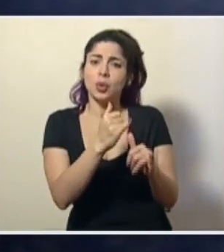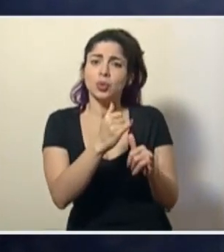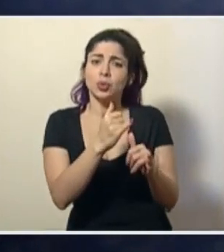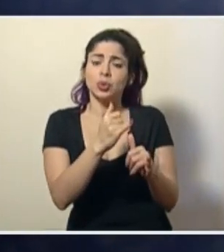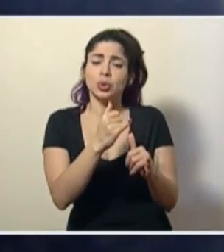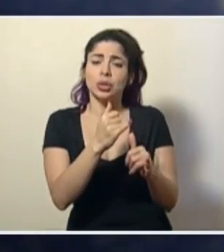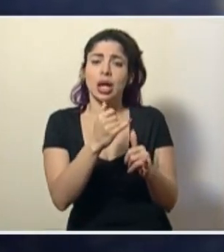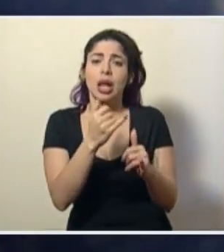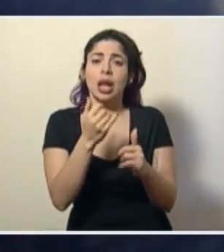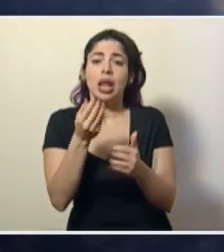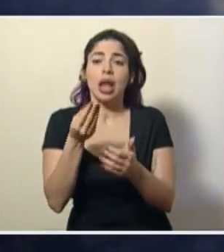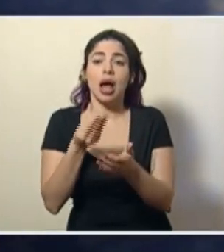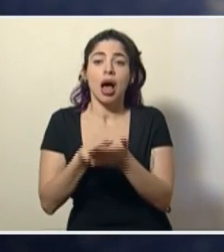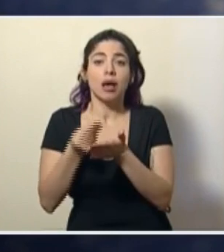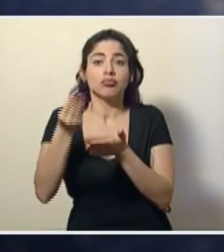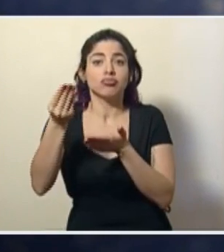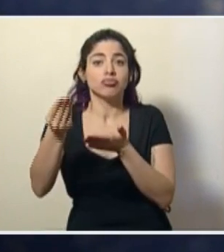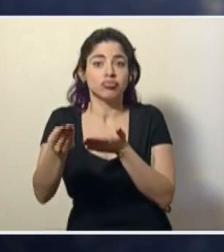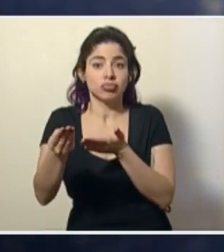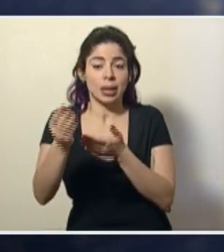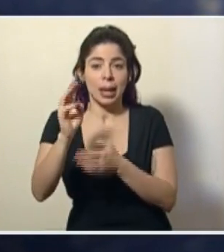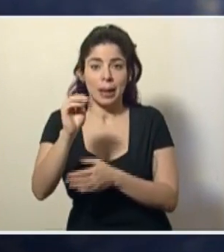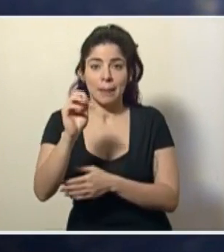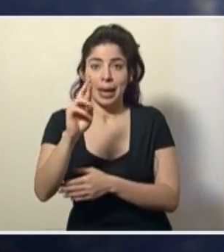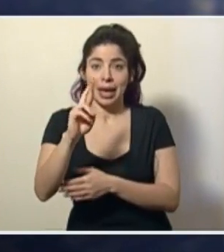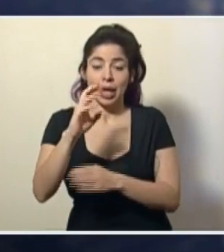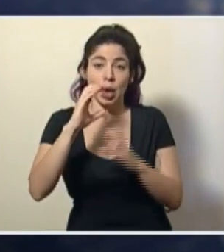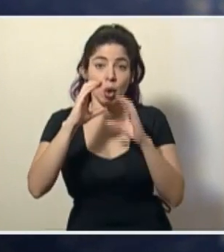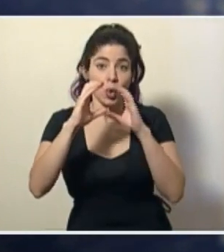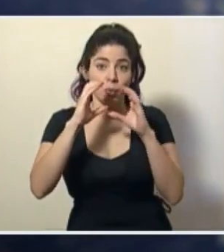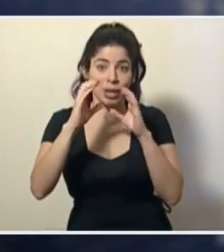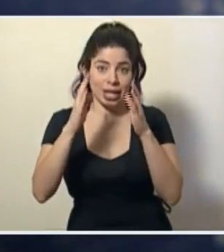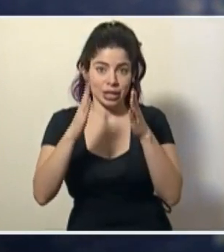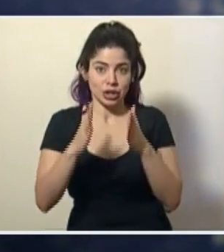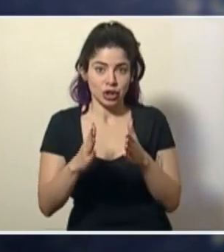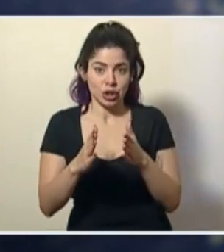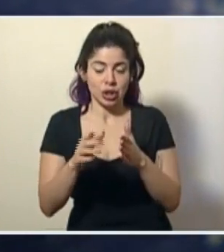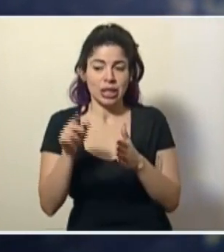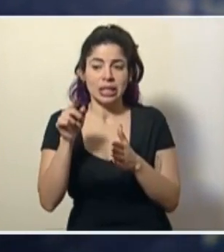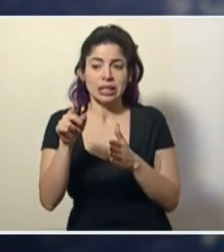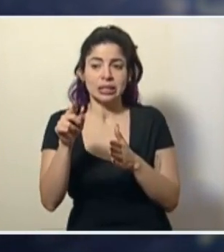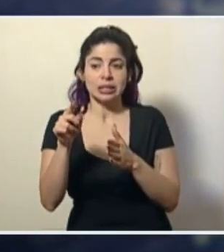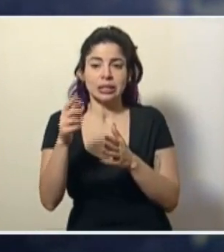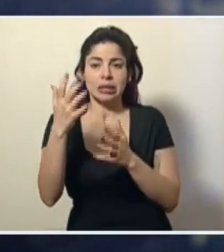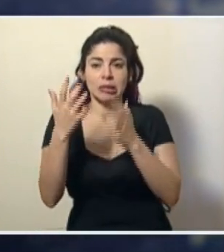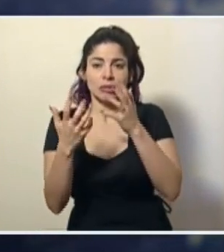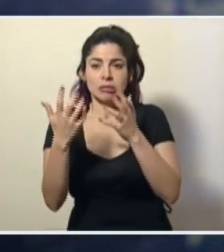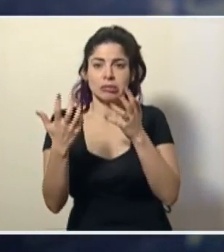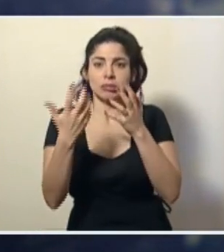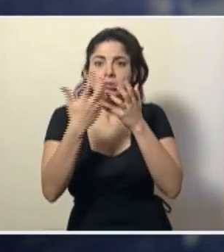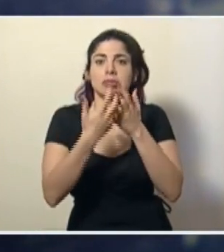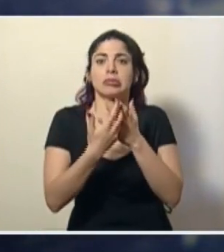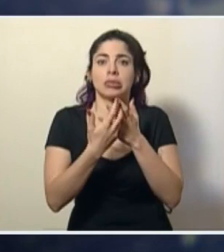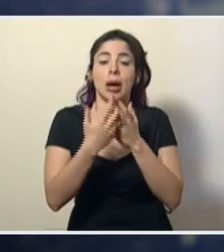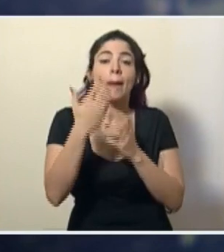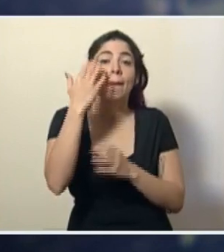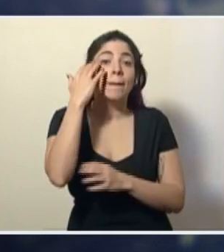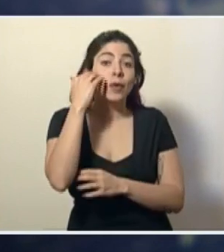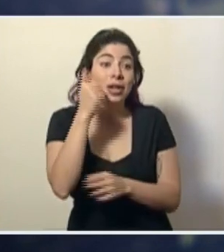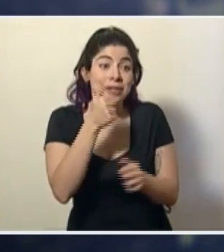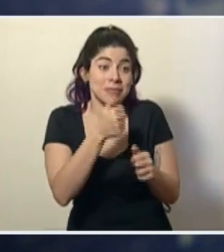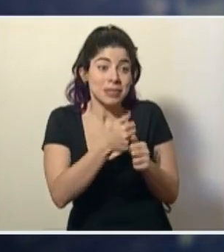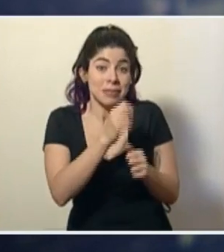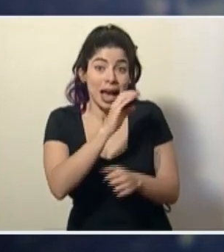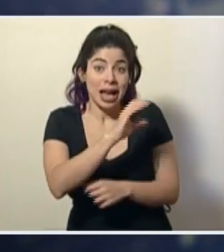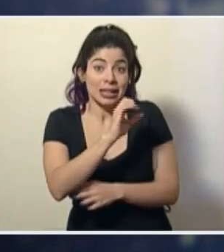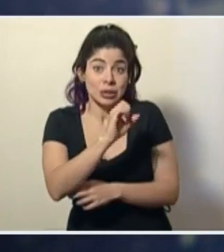la adjudicación de MR Comunicaciones se acomodó porque desde la Caja